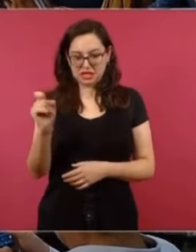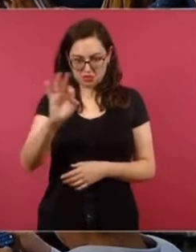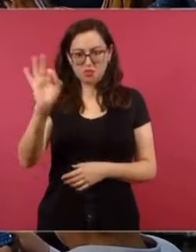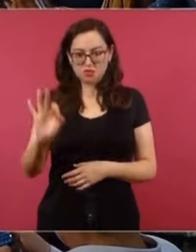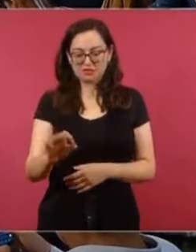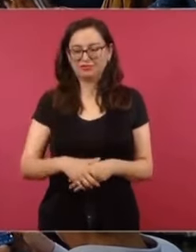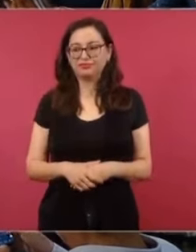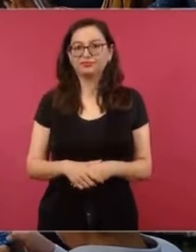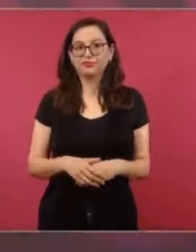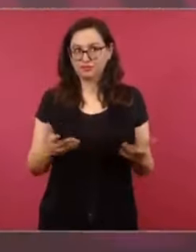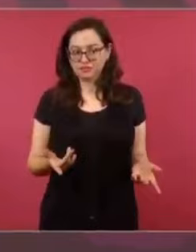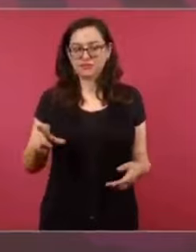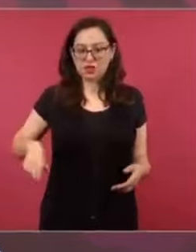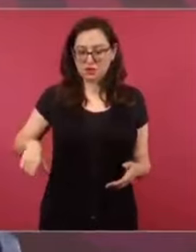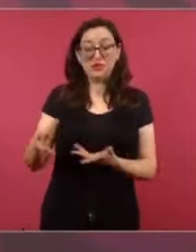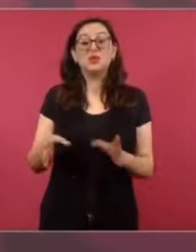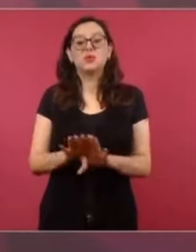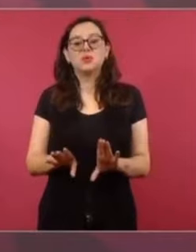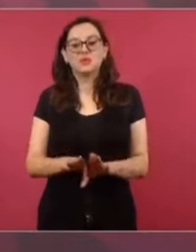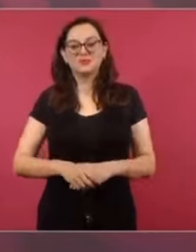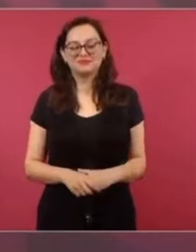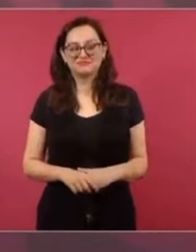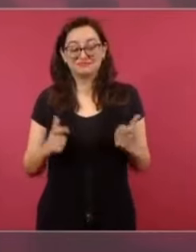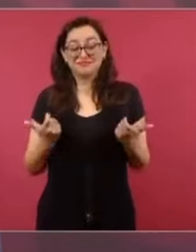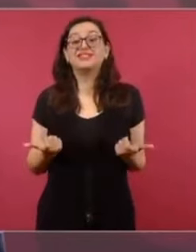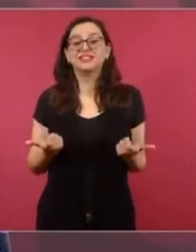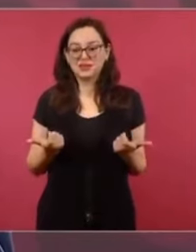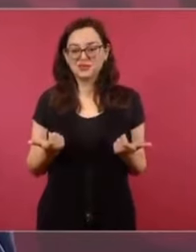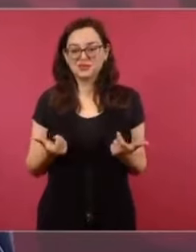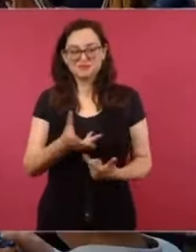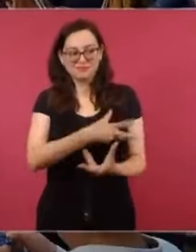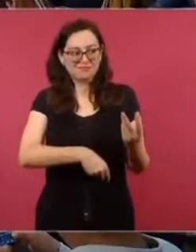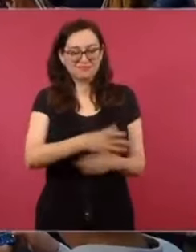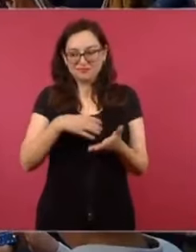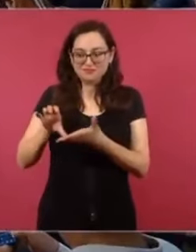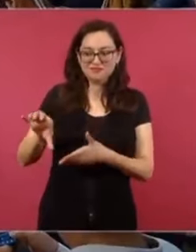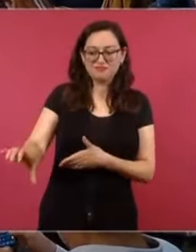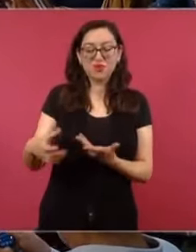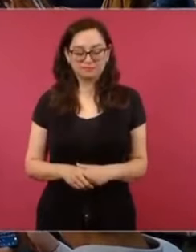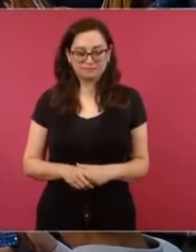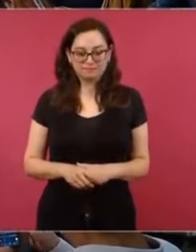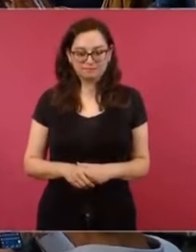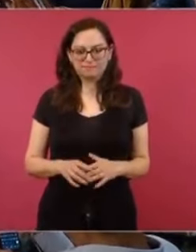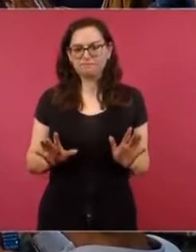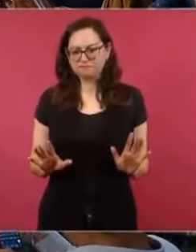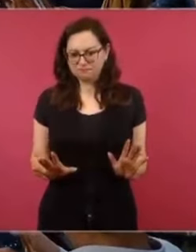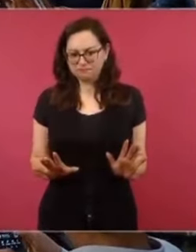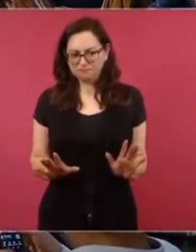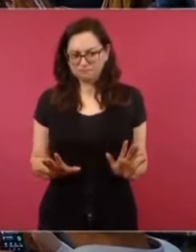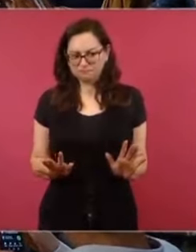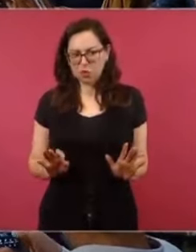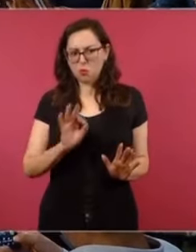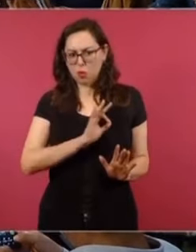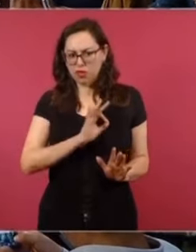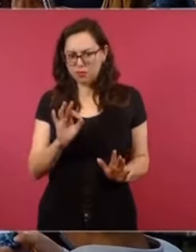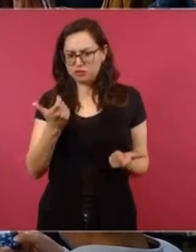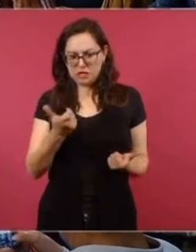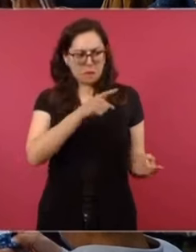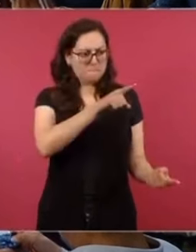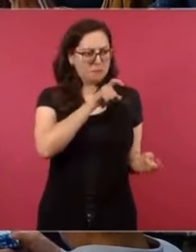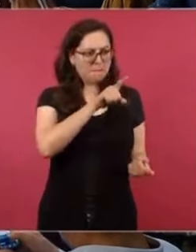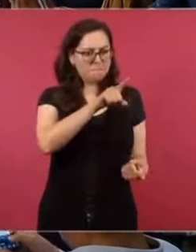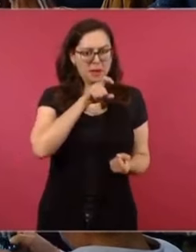bueno, ¿y cómo integramos ese fondo? ¿De dónde va a salir el dinero para compensar a los trabajadores? Entonces dijimos, hay varias fuentes de financiamiento. Y